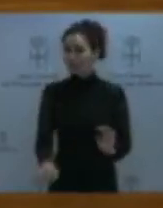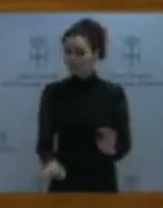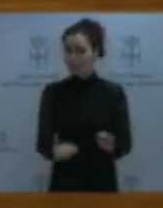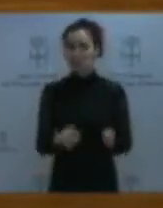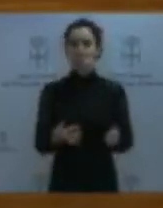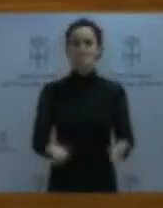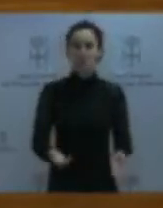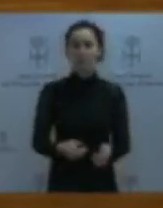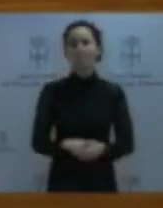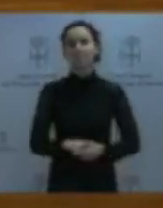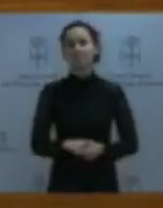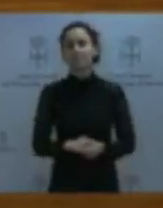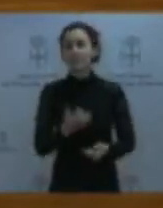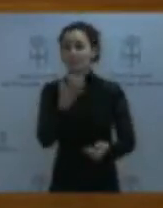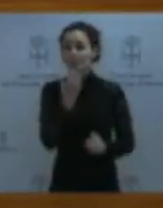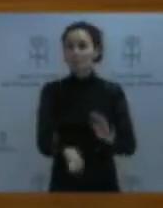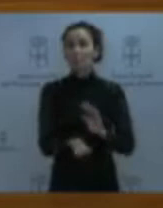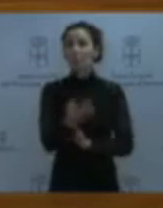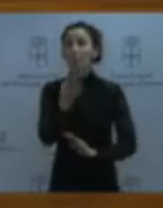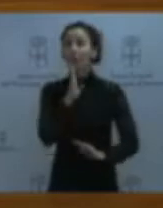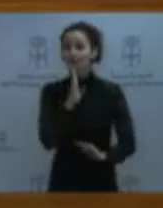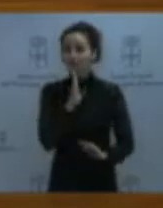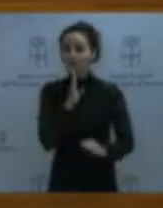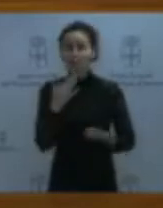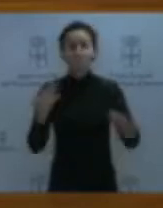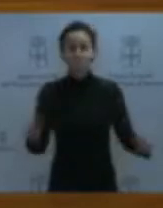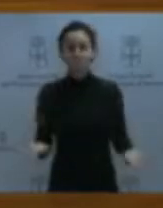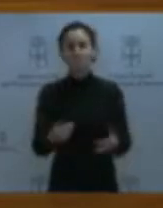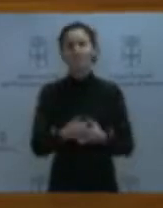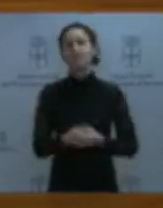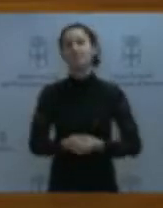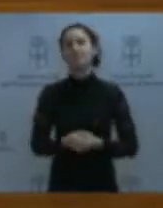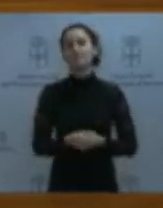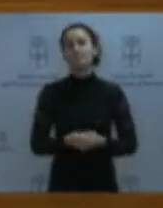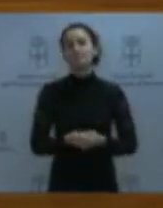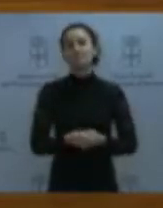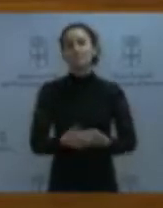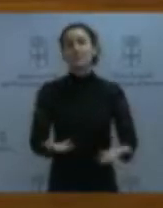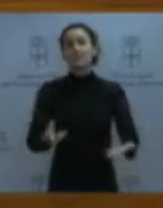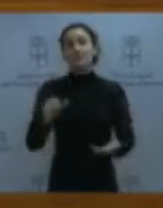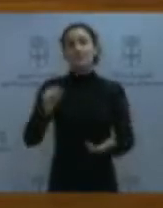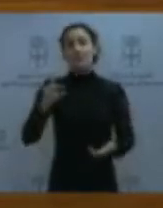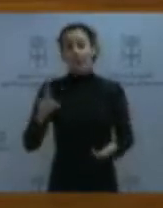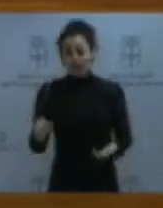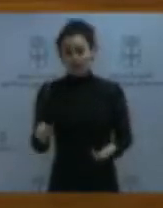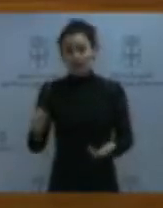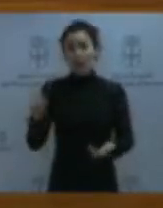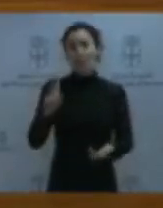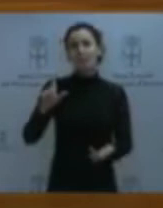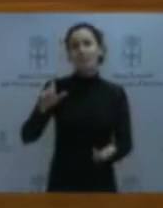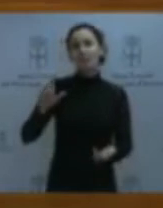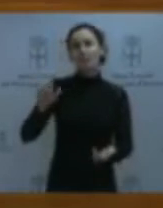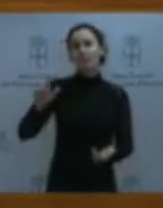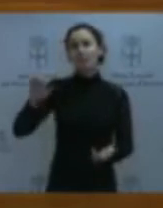Bueno, pues si eso ocurre, pues no tendremos ni Lada, ni Velilla, ni ninguna